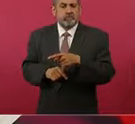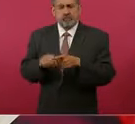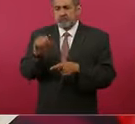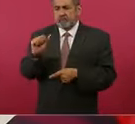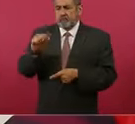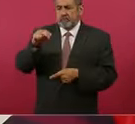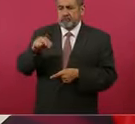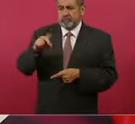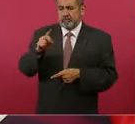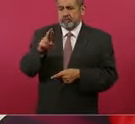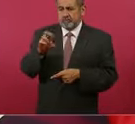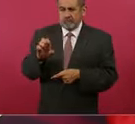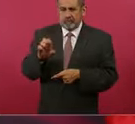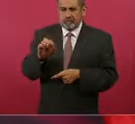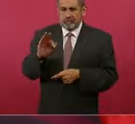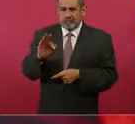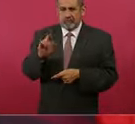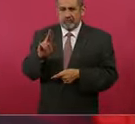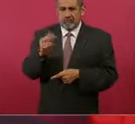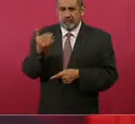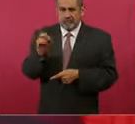André Fullón.